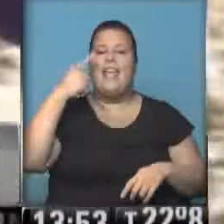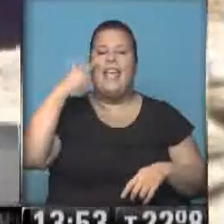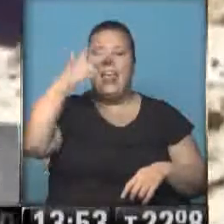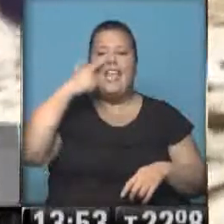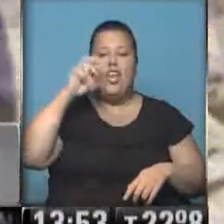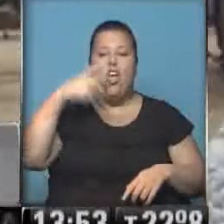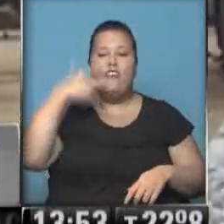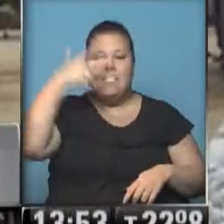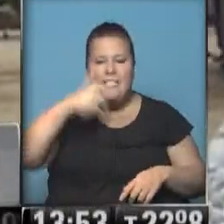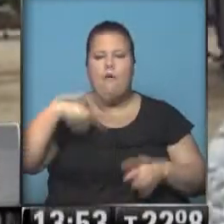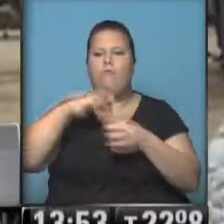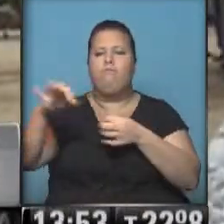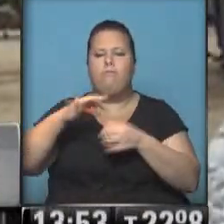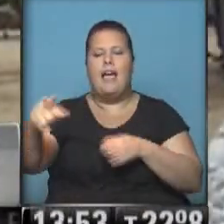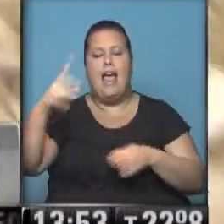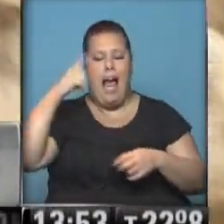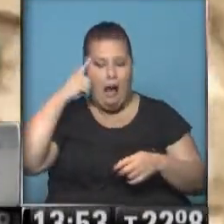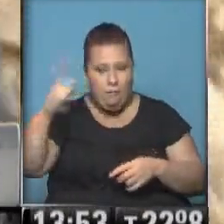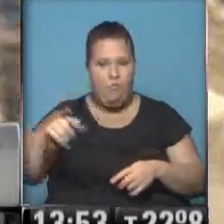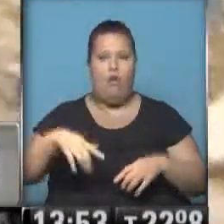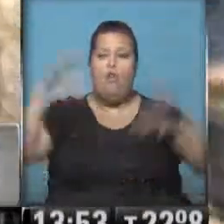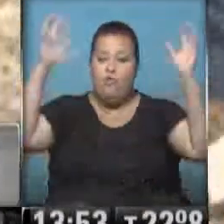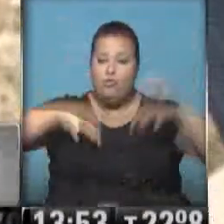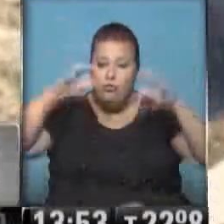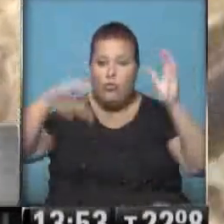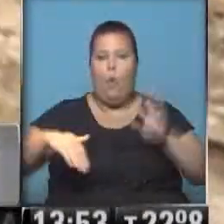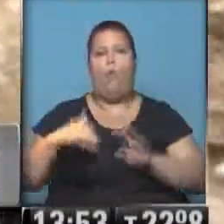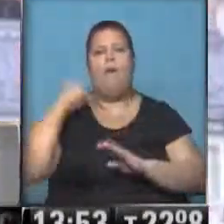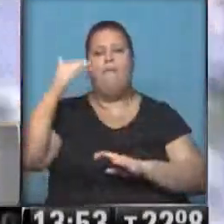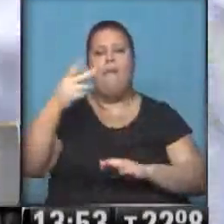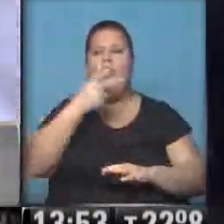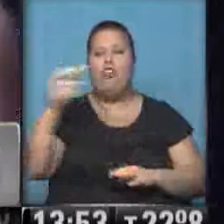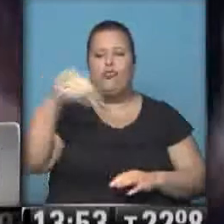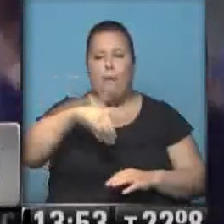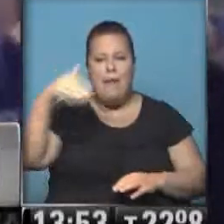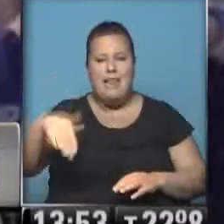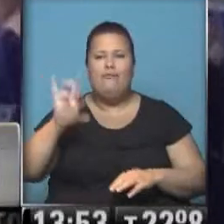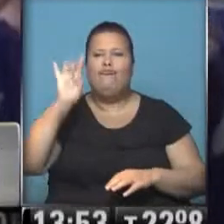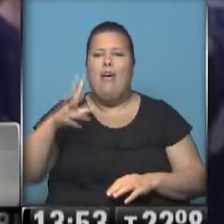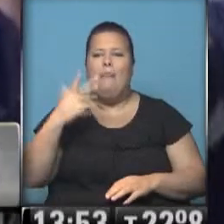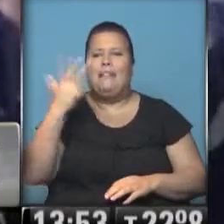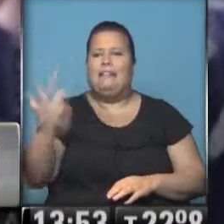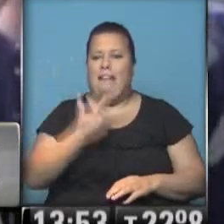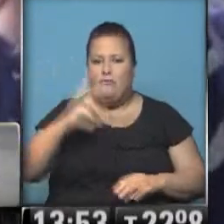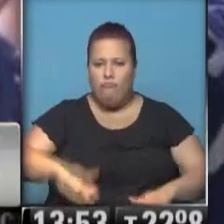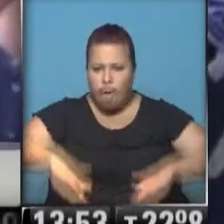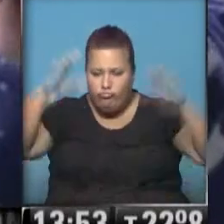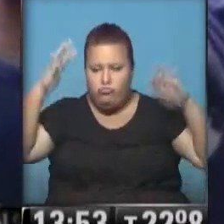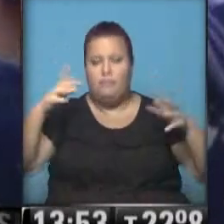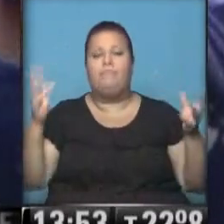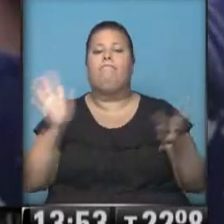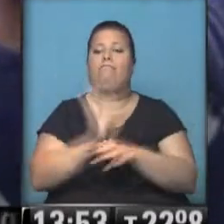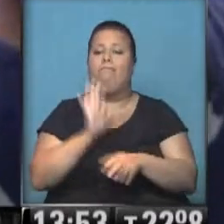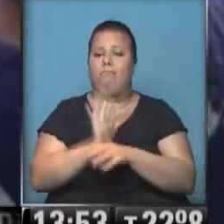otras ciudades del oeste de Japón. Las precipitaciones superaron los 200 milímetros en solo 3 horas,